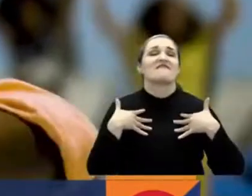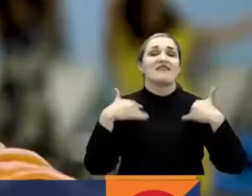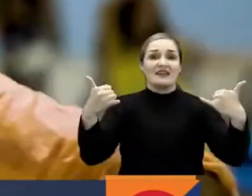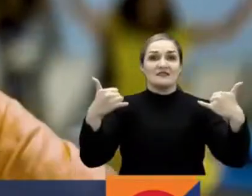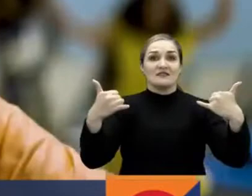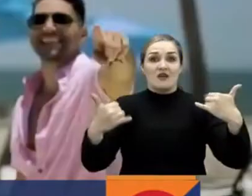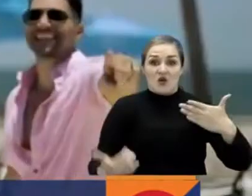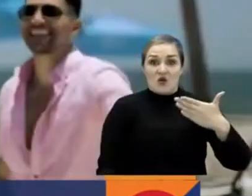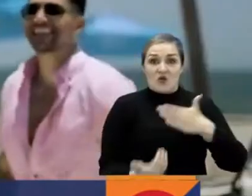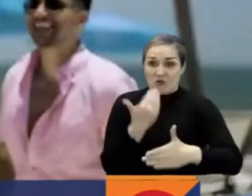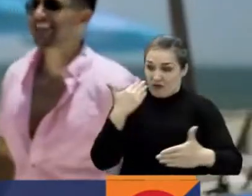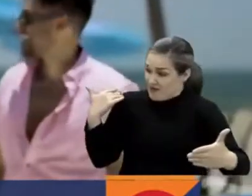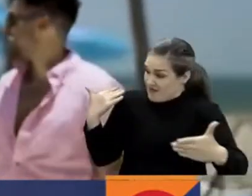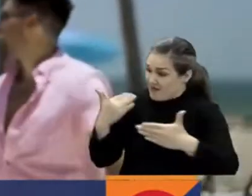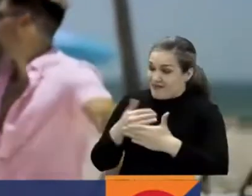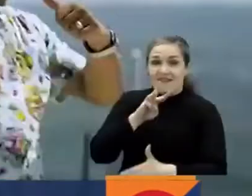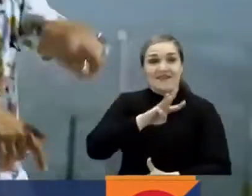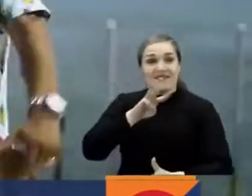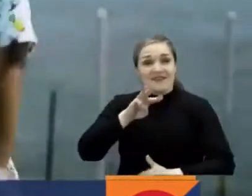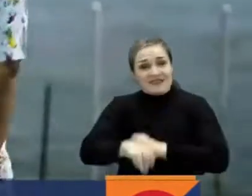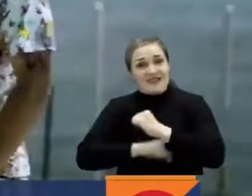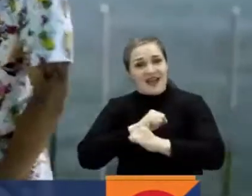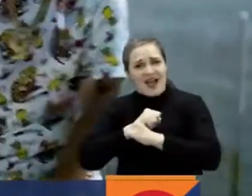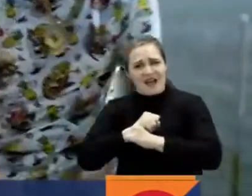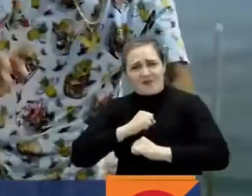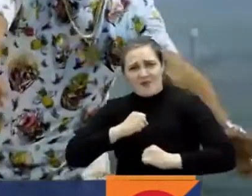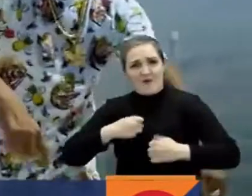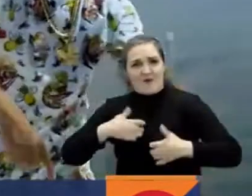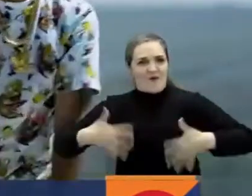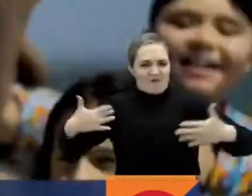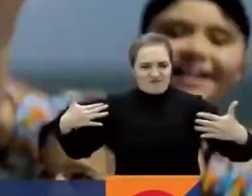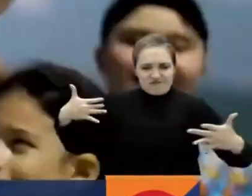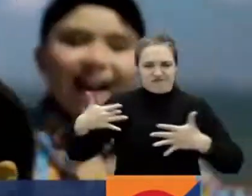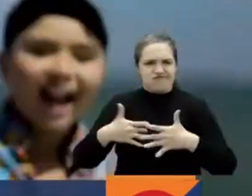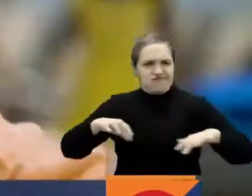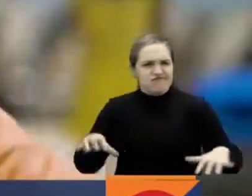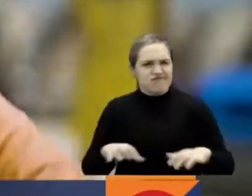celebran 33 años de actividades.